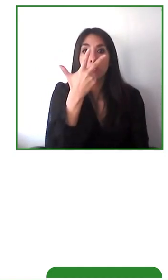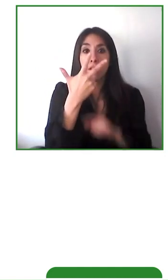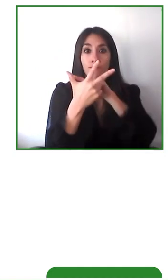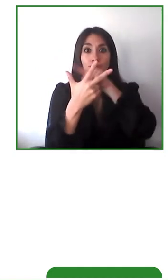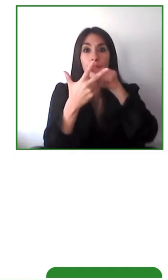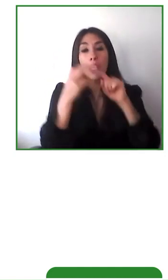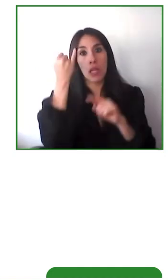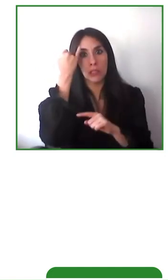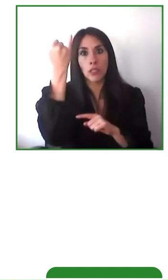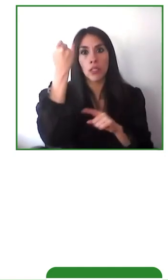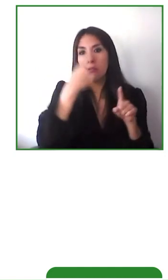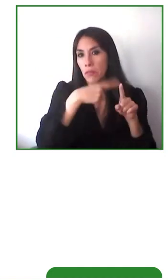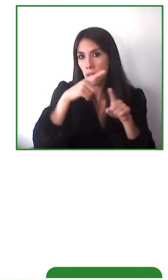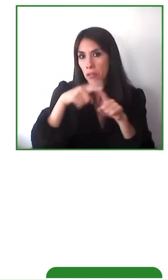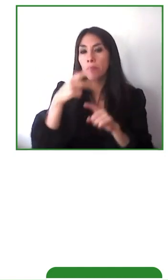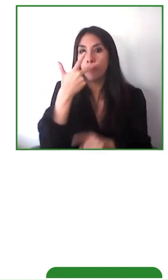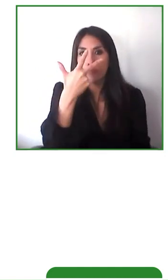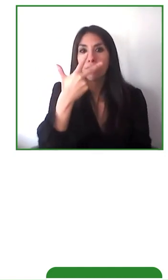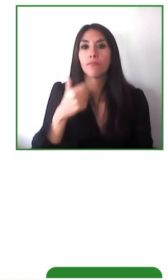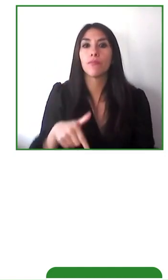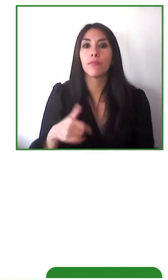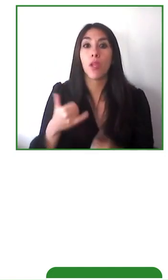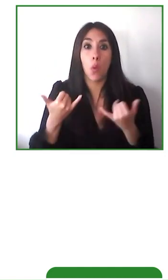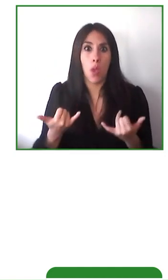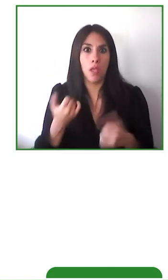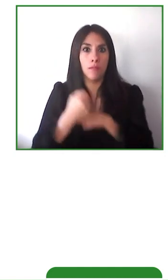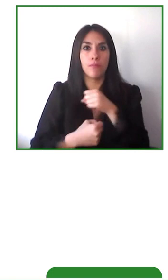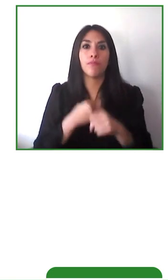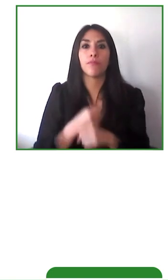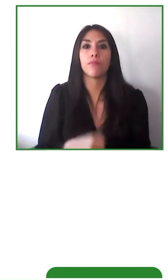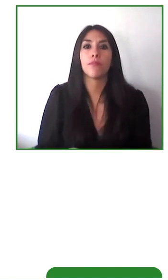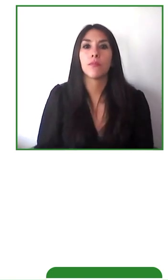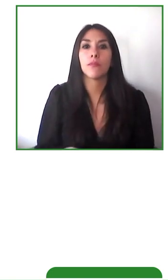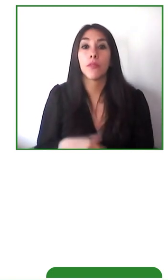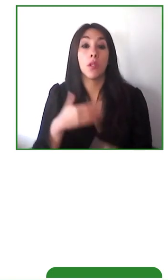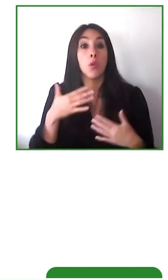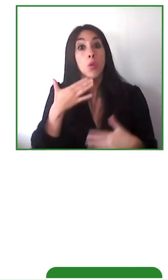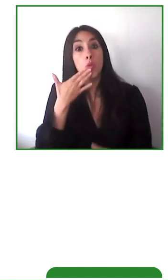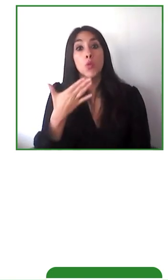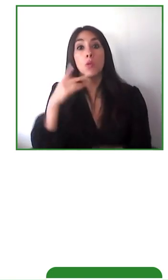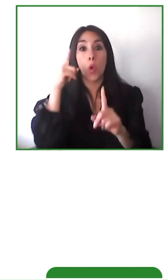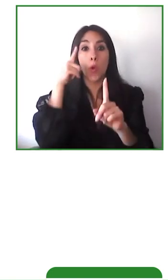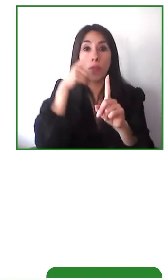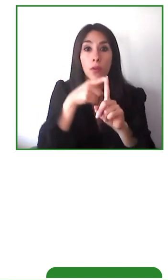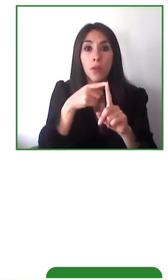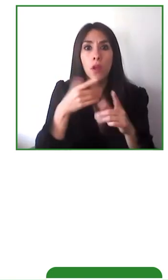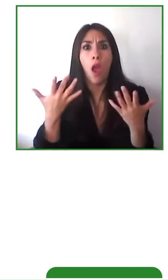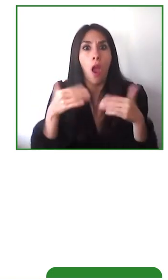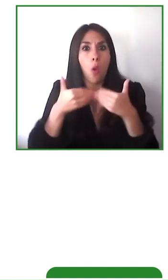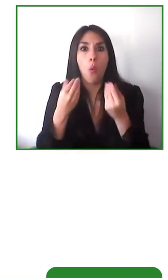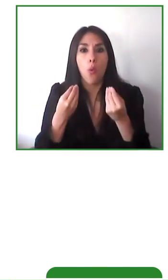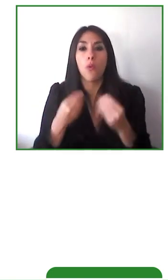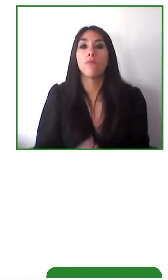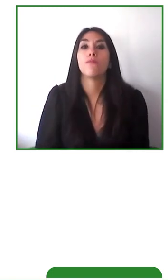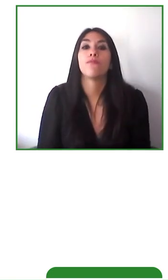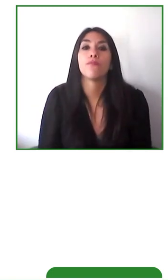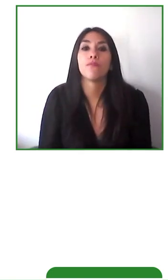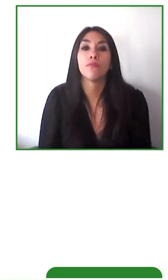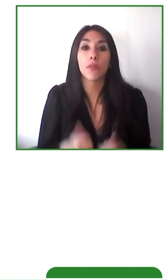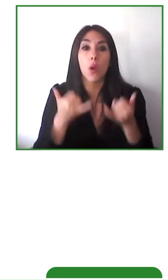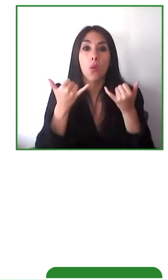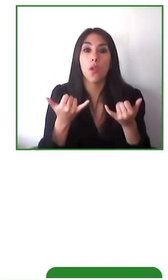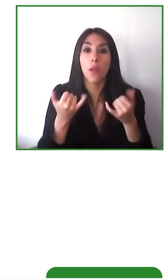año. Y bueno, el propósito de hoy es realmente de dar el espacio a ellos para que comparten su